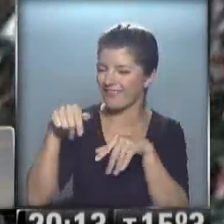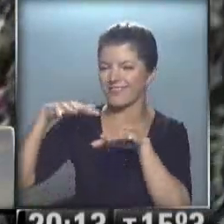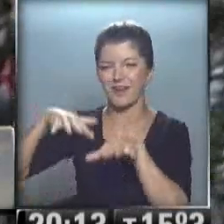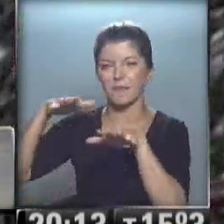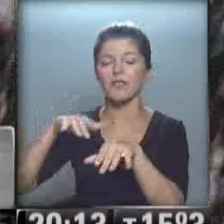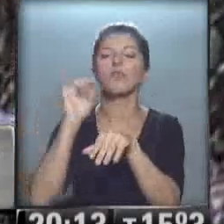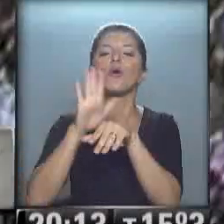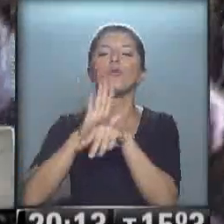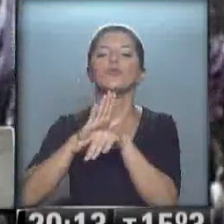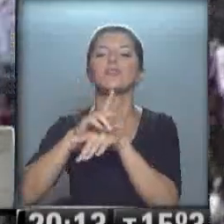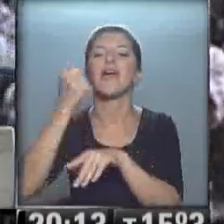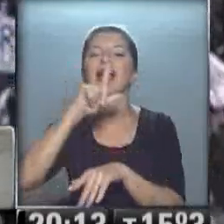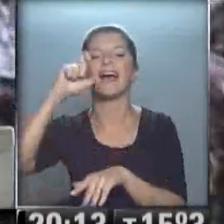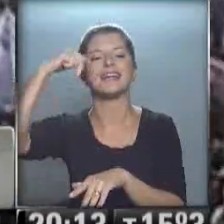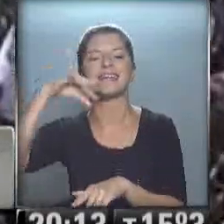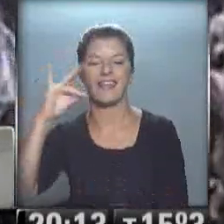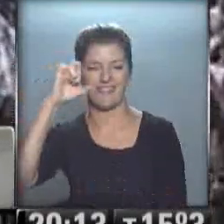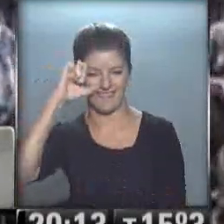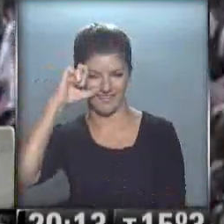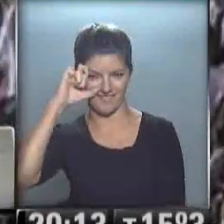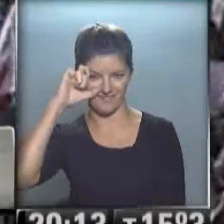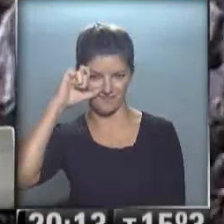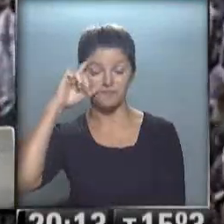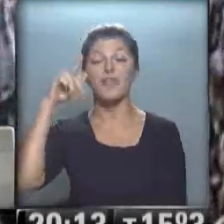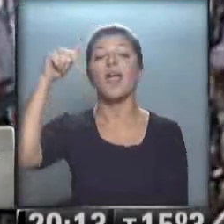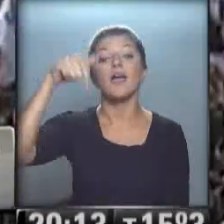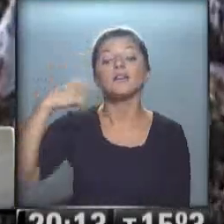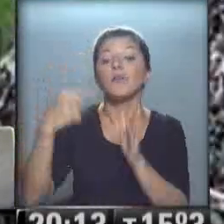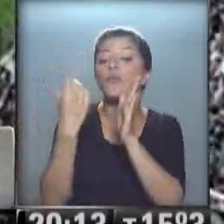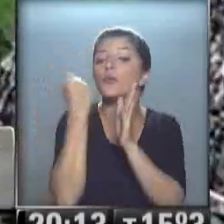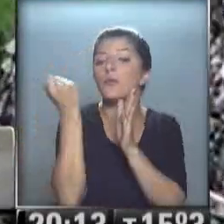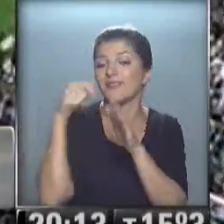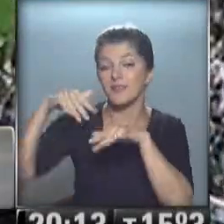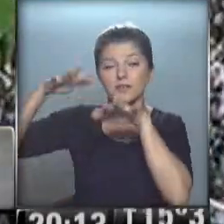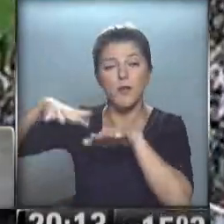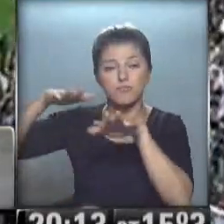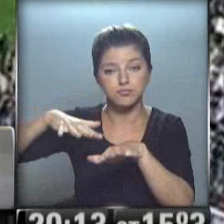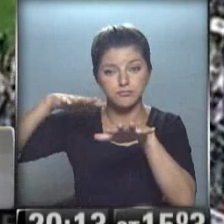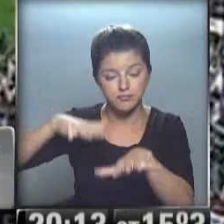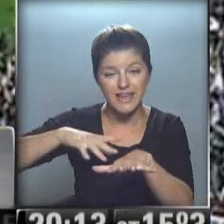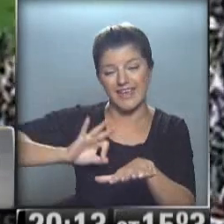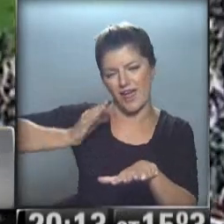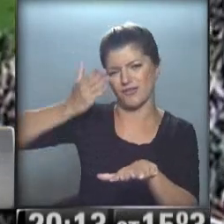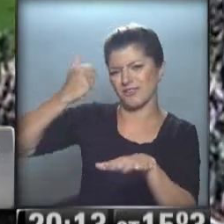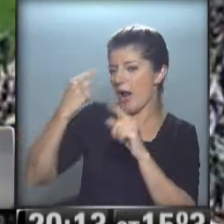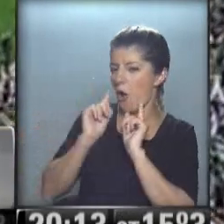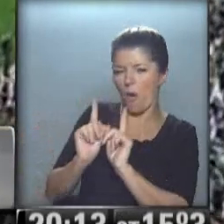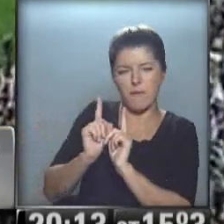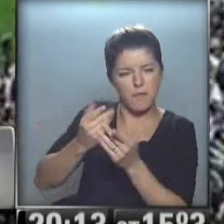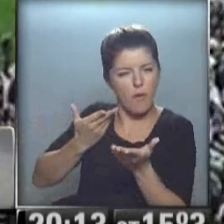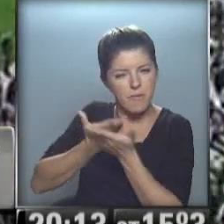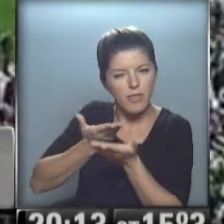como Salvador Allende. La característica de esta marcha, que retoma las consignas de años anteriores, donde